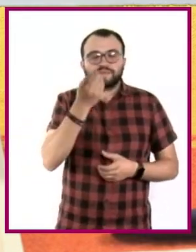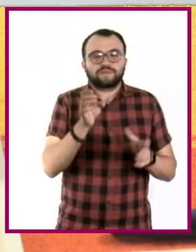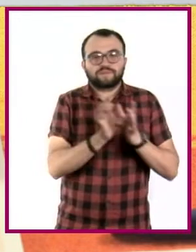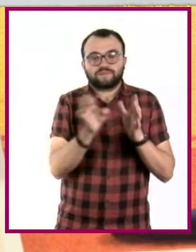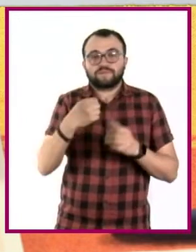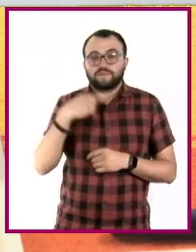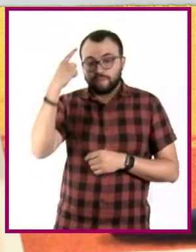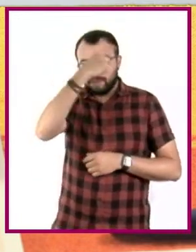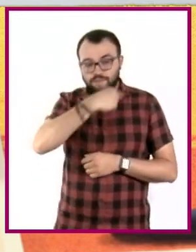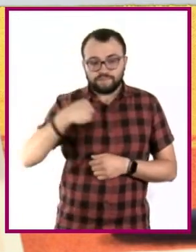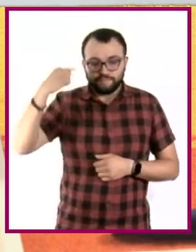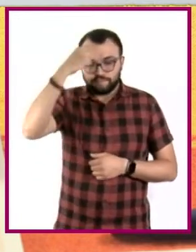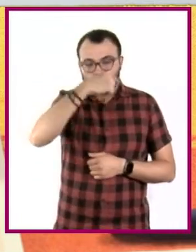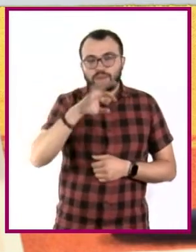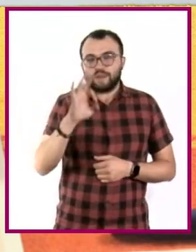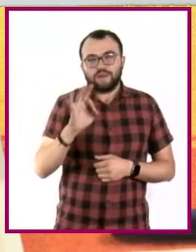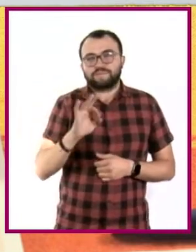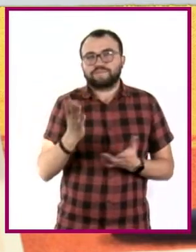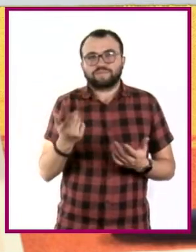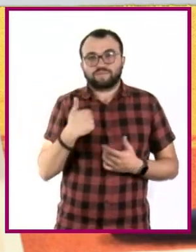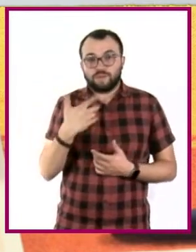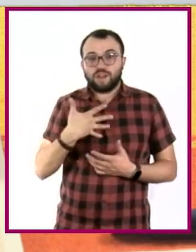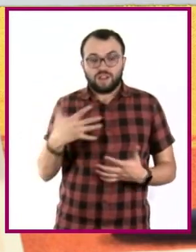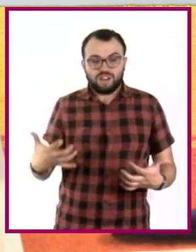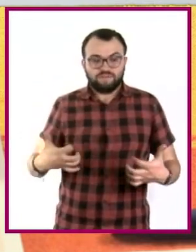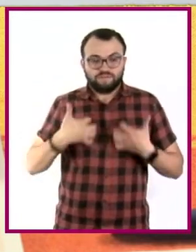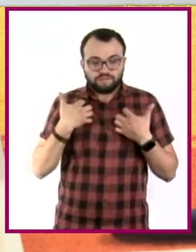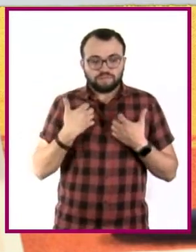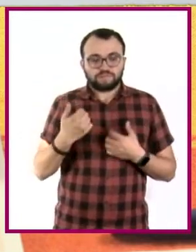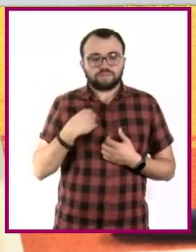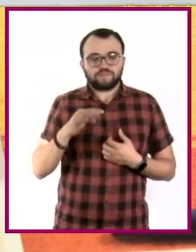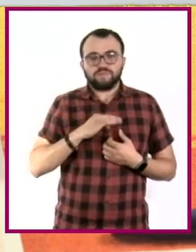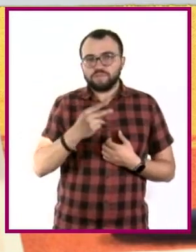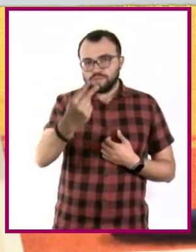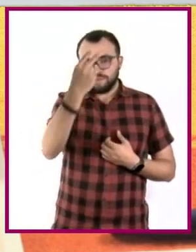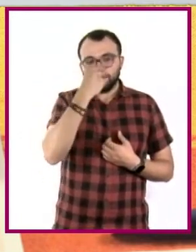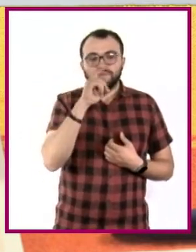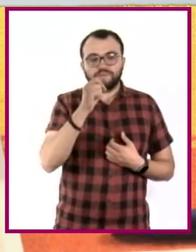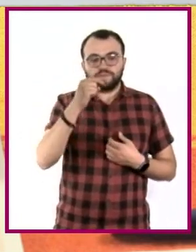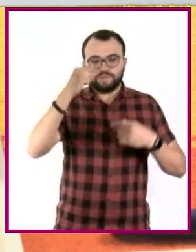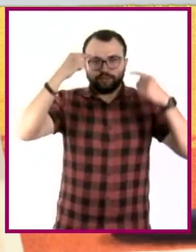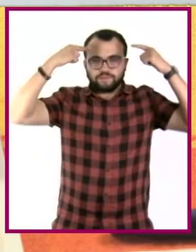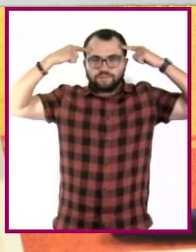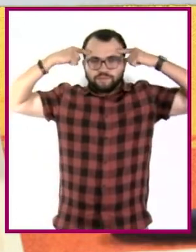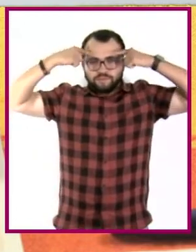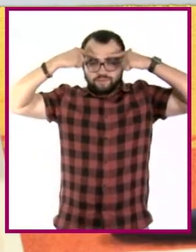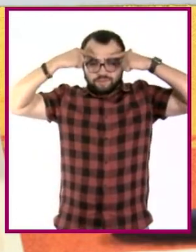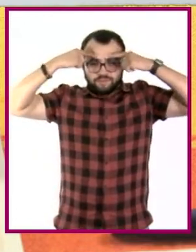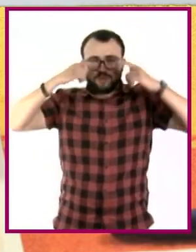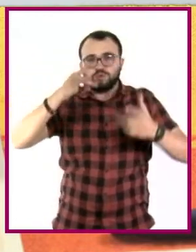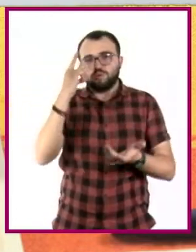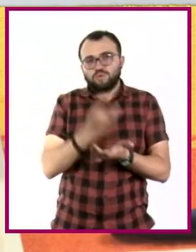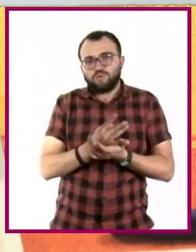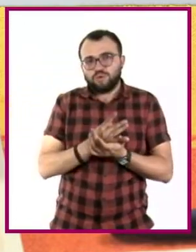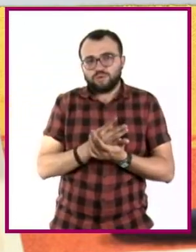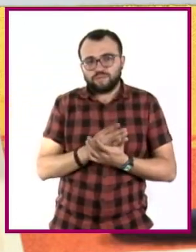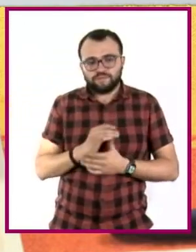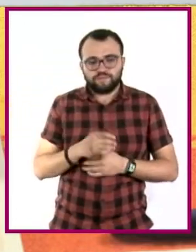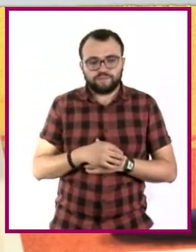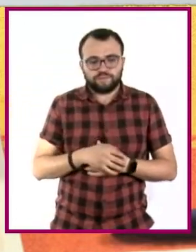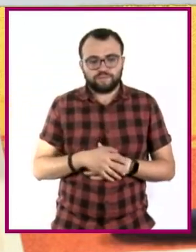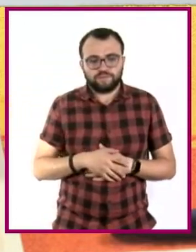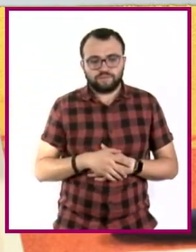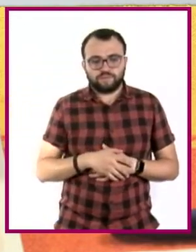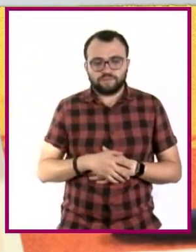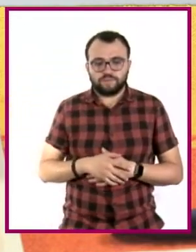nuestro rostro, si yo estuviera enojada, podríamos verlo a través del ceño fruncido, ¿no? Del famoso ceño